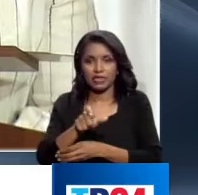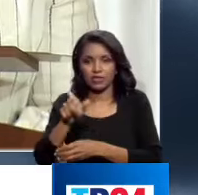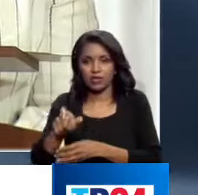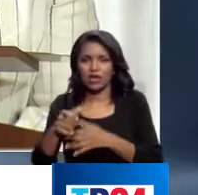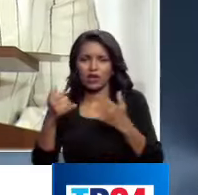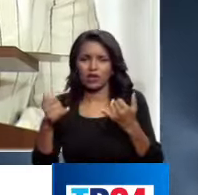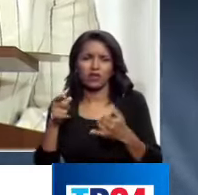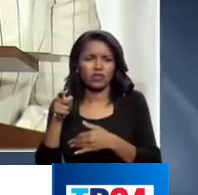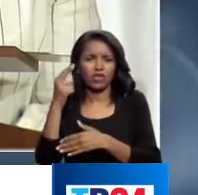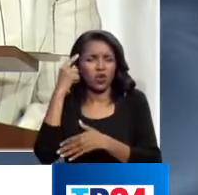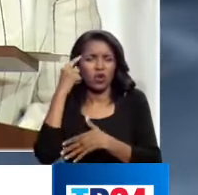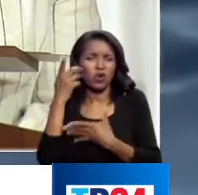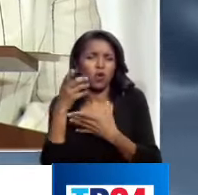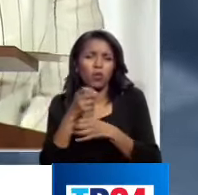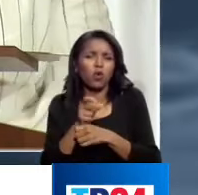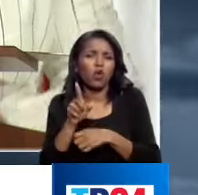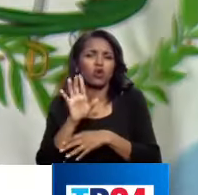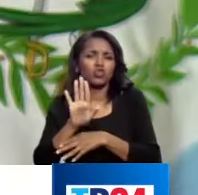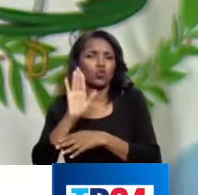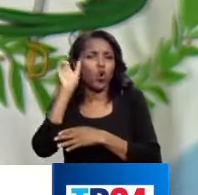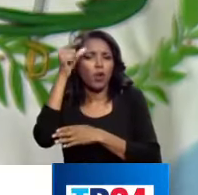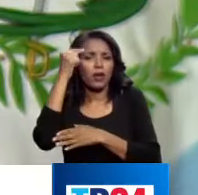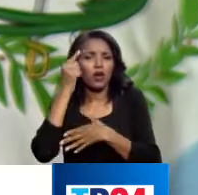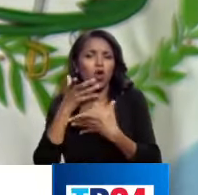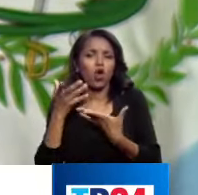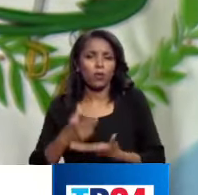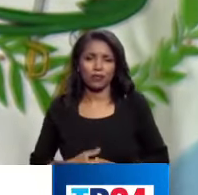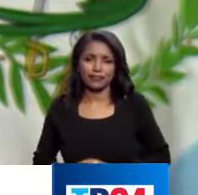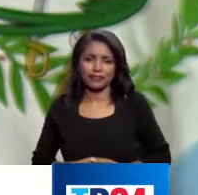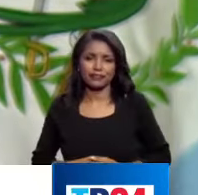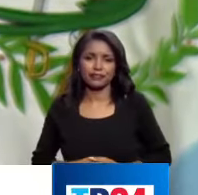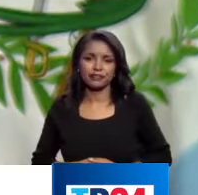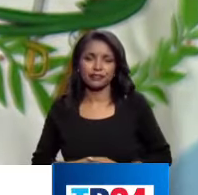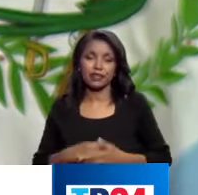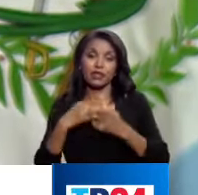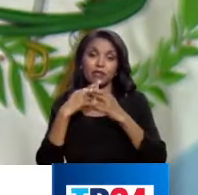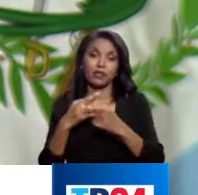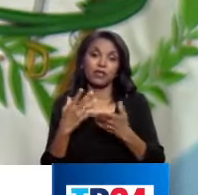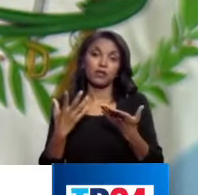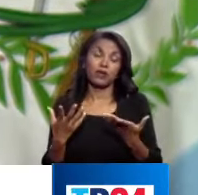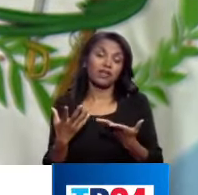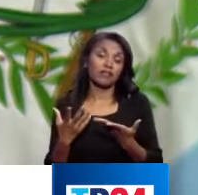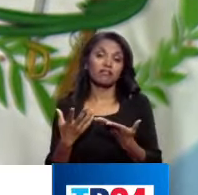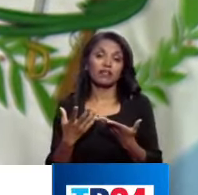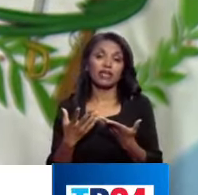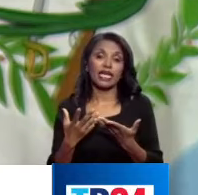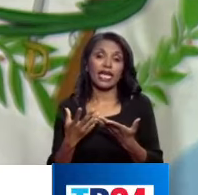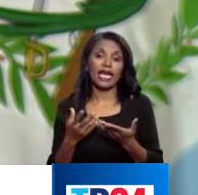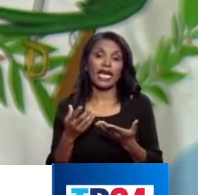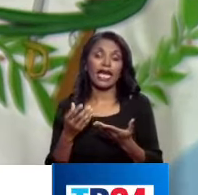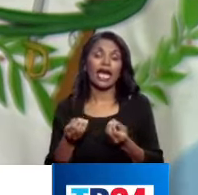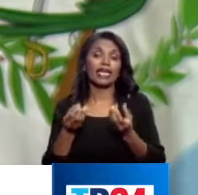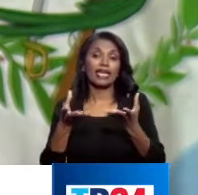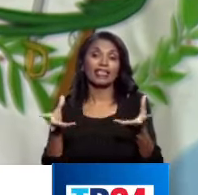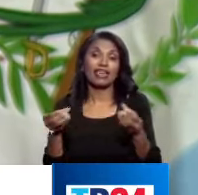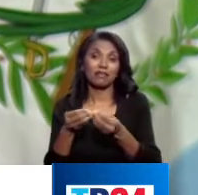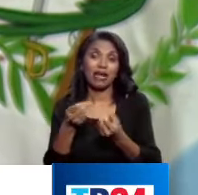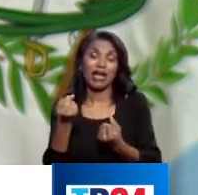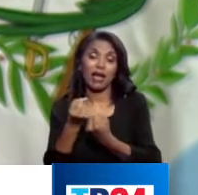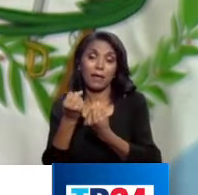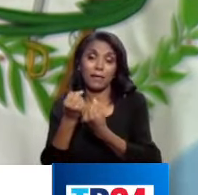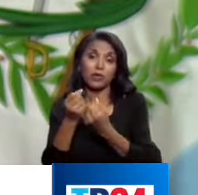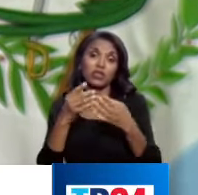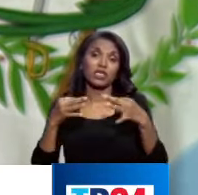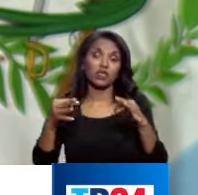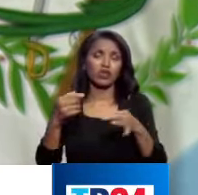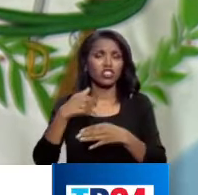nos da, ¿cómo se haría? ¿En qué momento? Hay que invertir más, y hay que invertir más en el turismo comunitario, en el